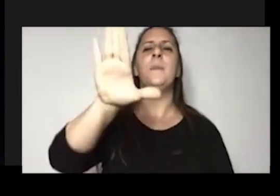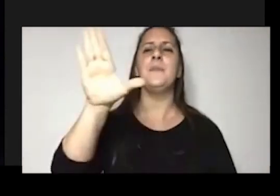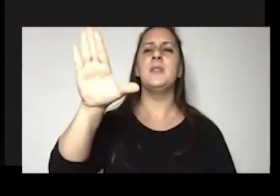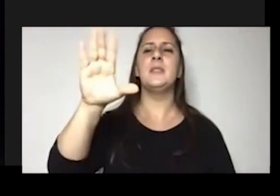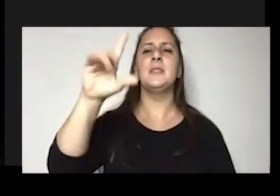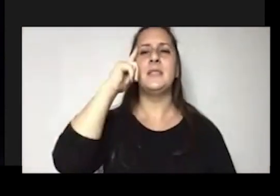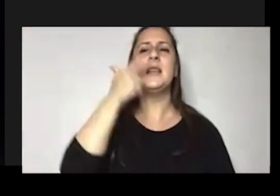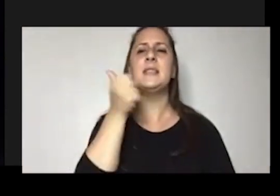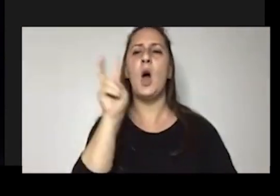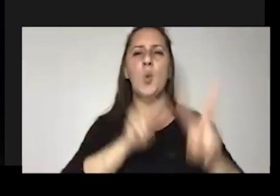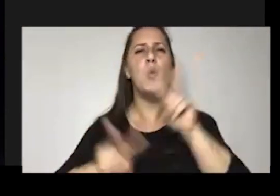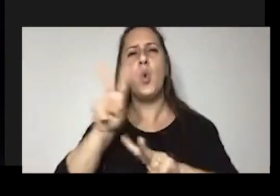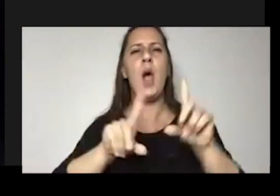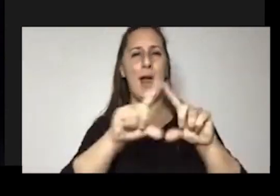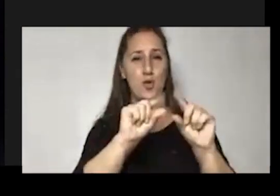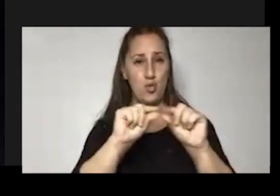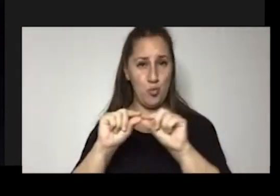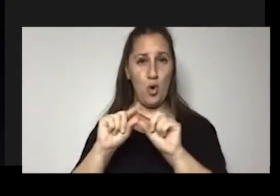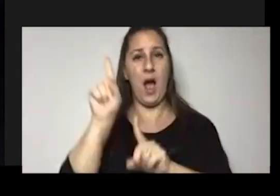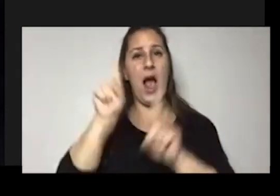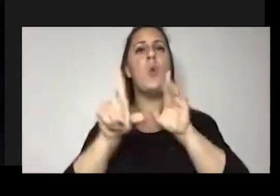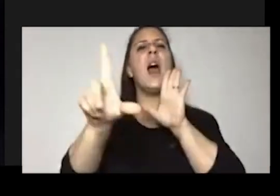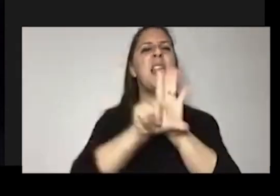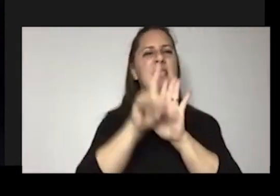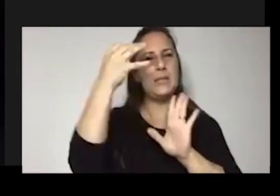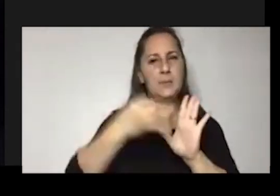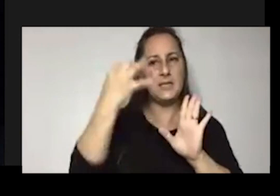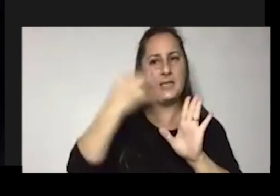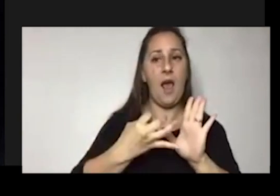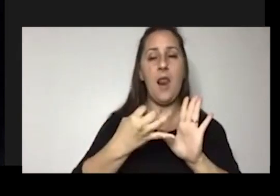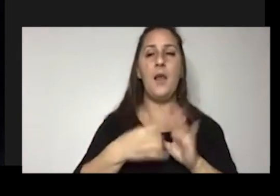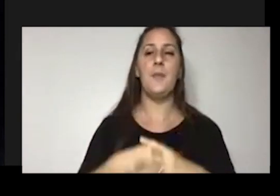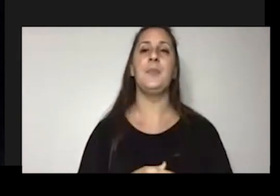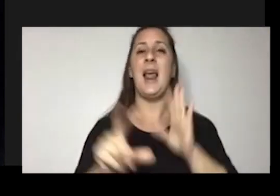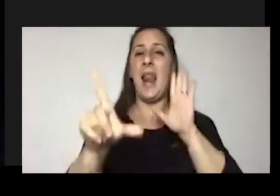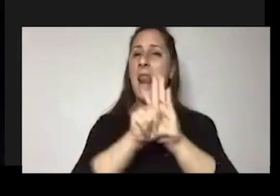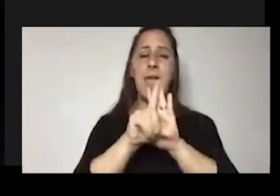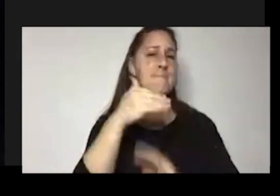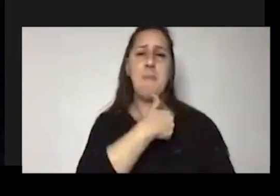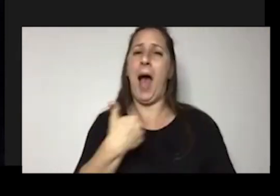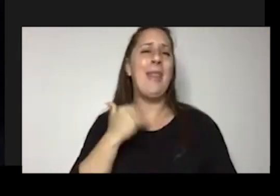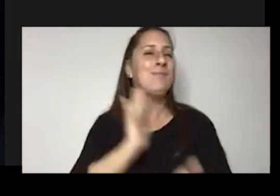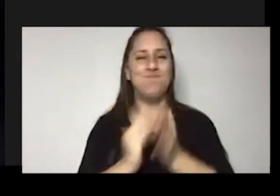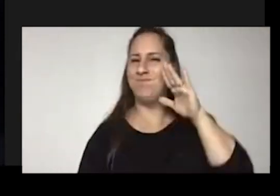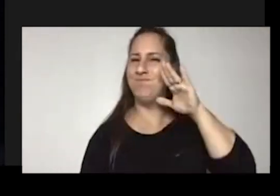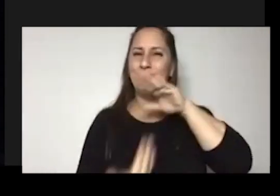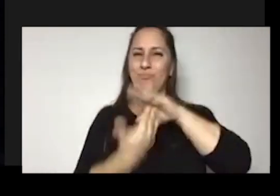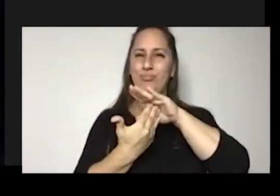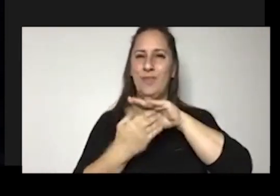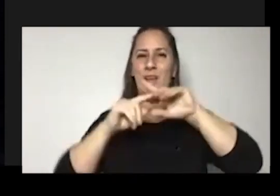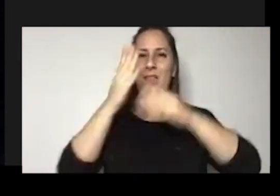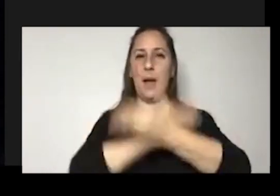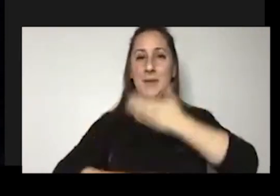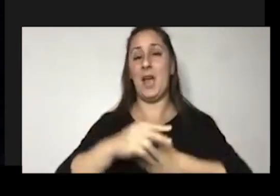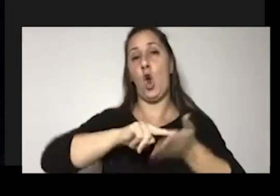los números de algunas leyes específicas, la ley madre que tenemos en discapacidad en Argentina es la Convención sobre los